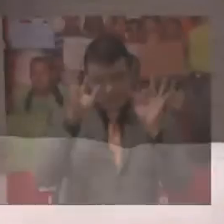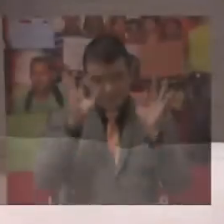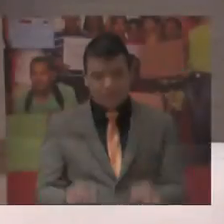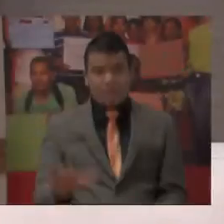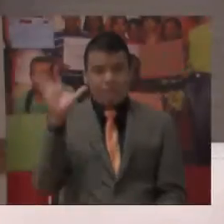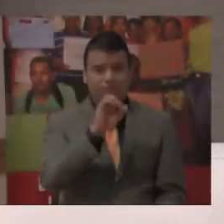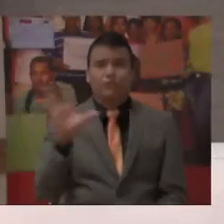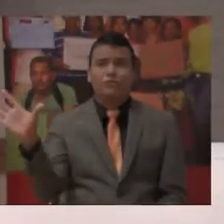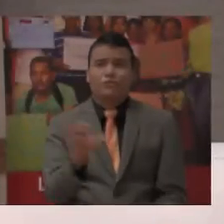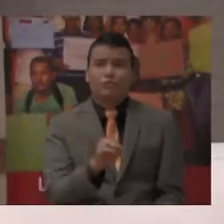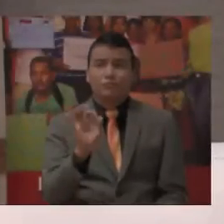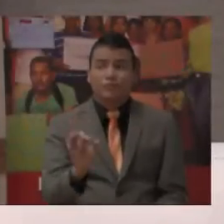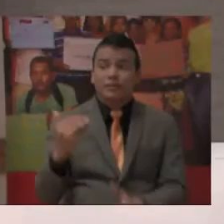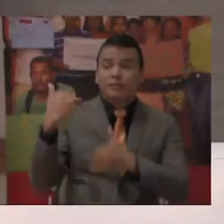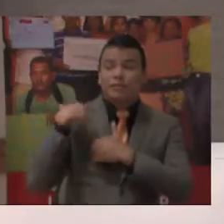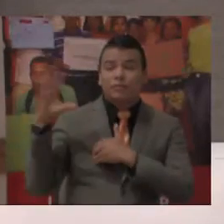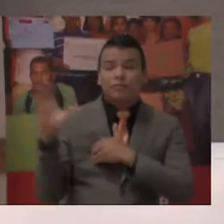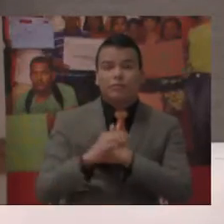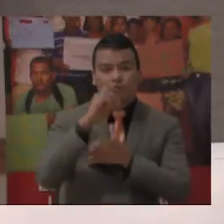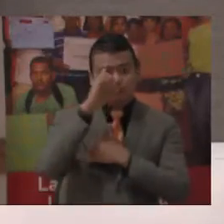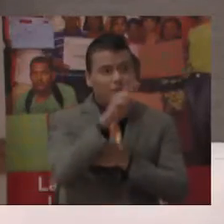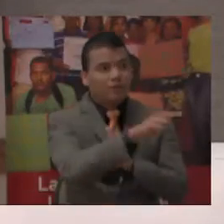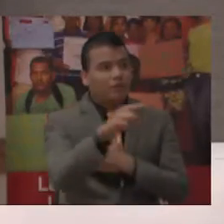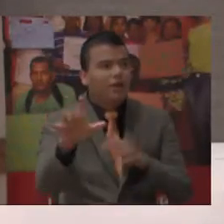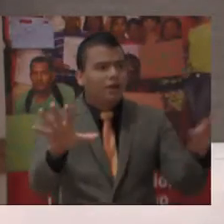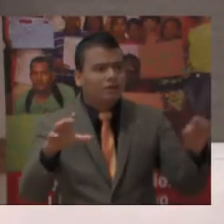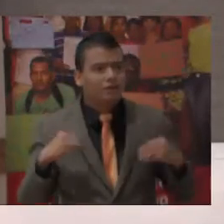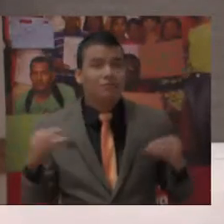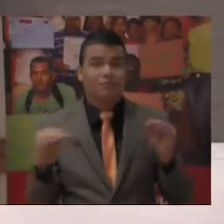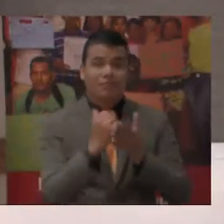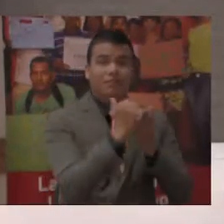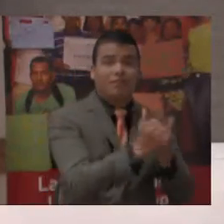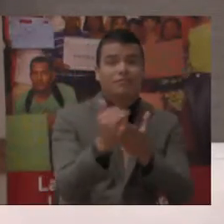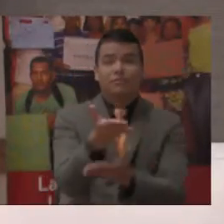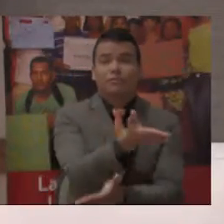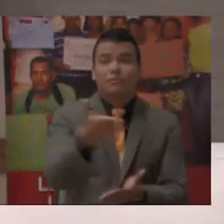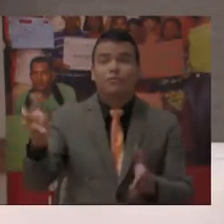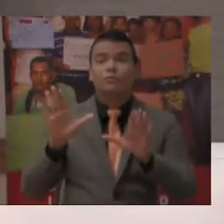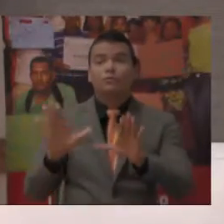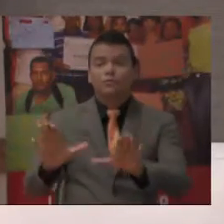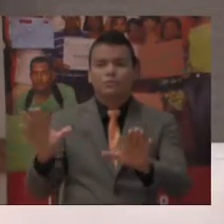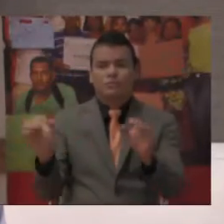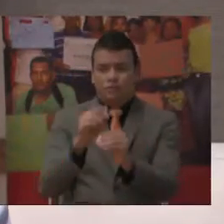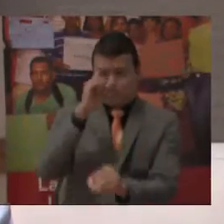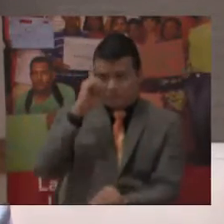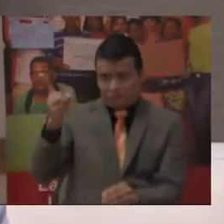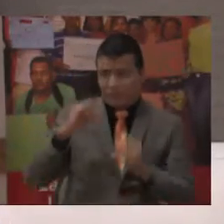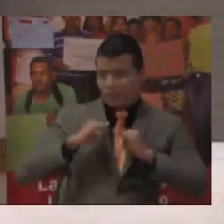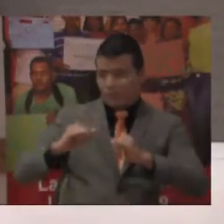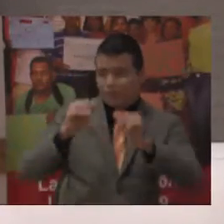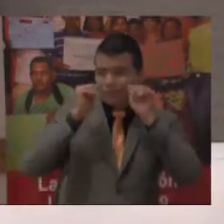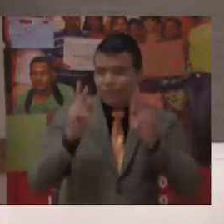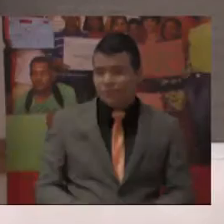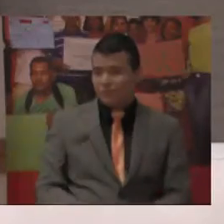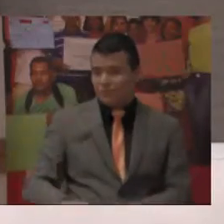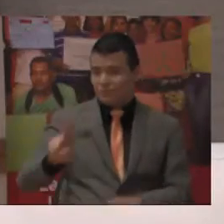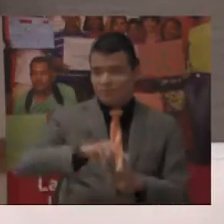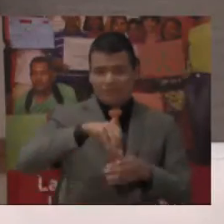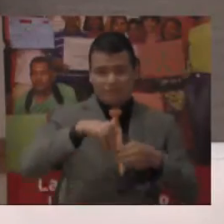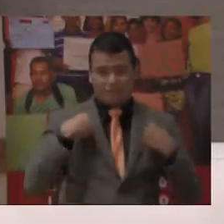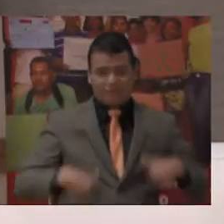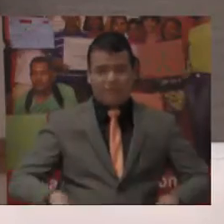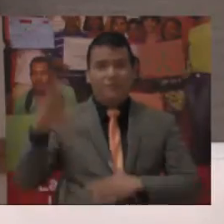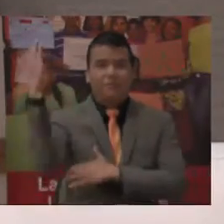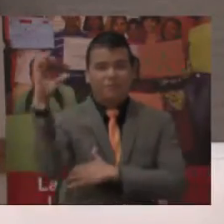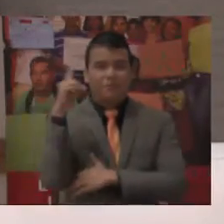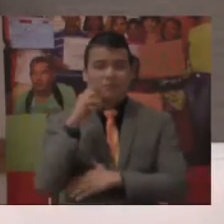que todos tenemos la obligación no solo de aceptarlos, sino ayudarlos y verlos como cualquier otro habitante de este país que tiene